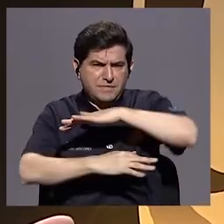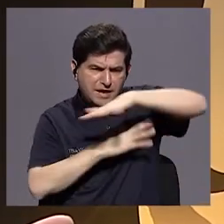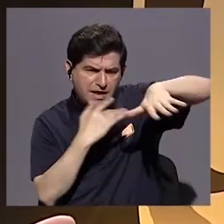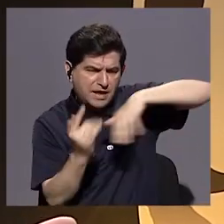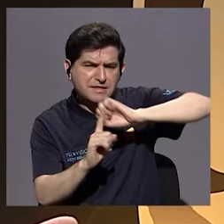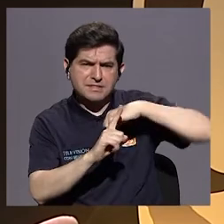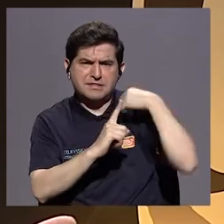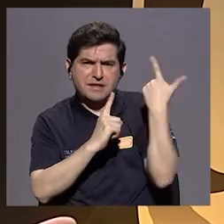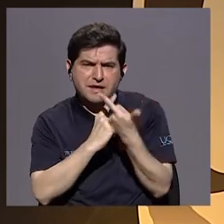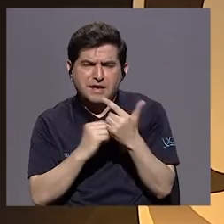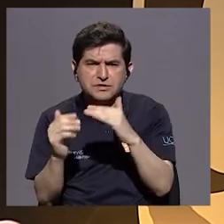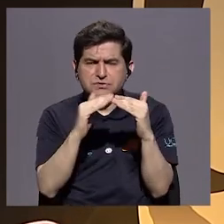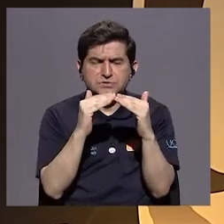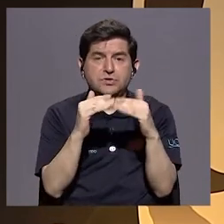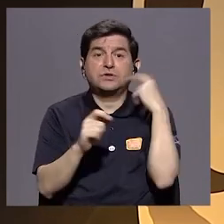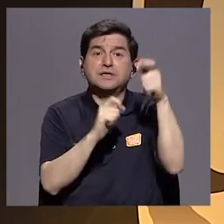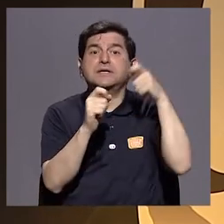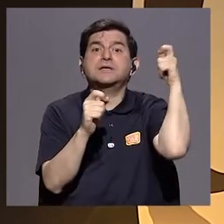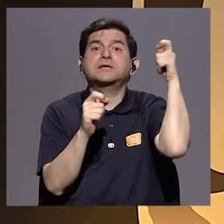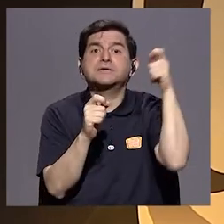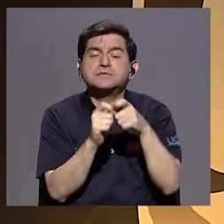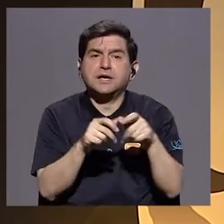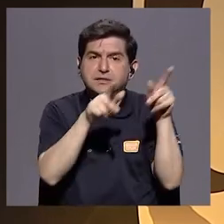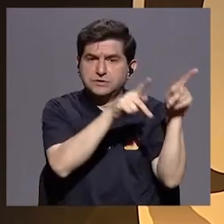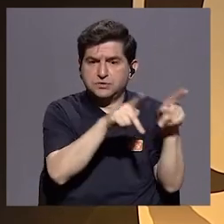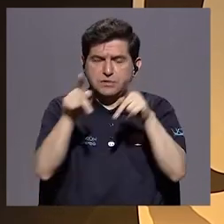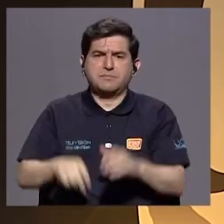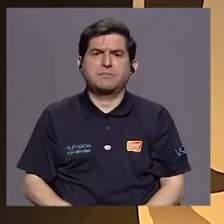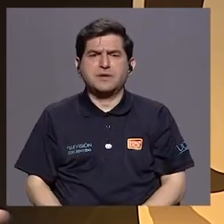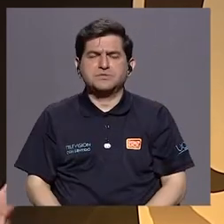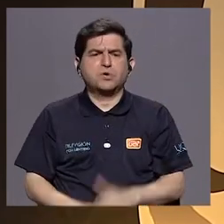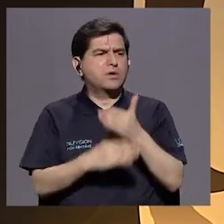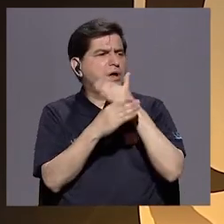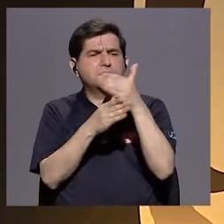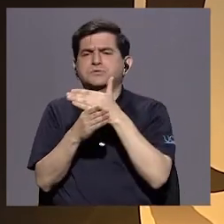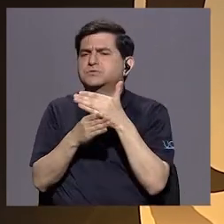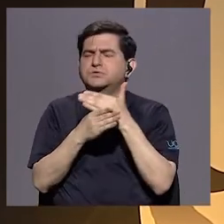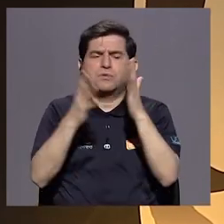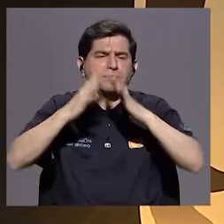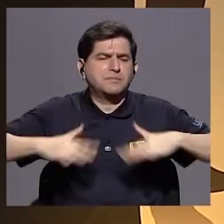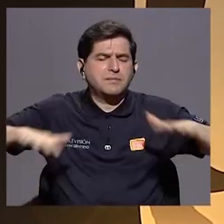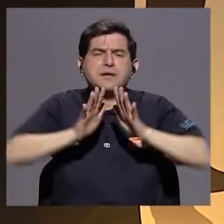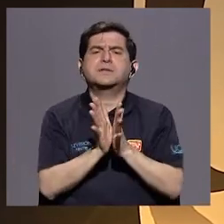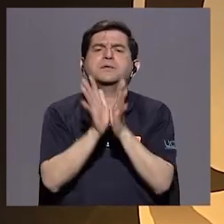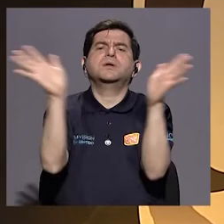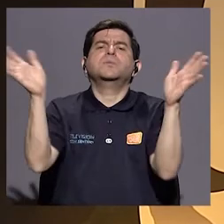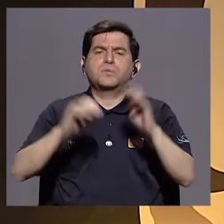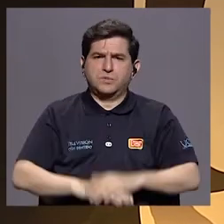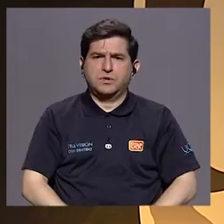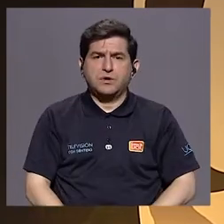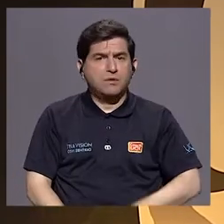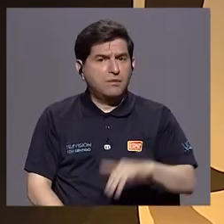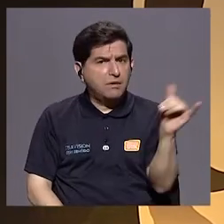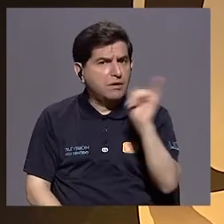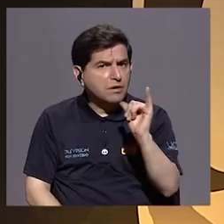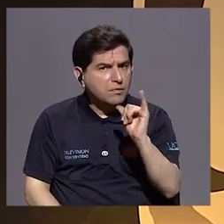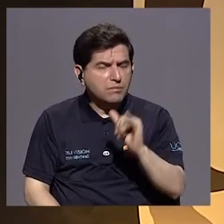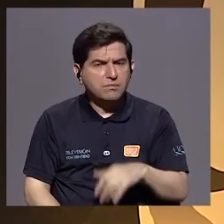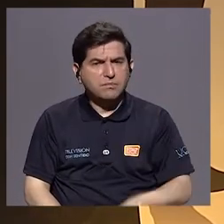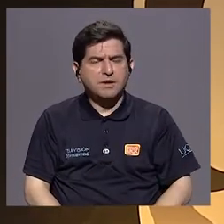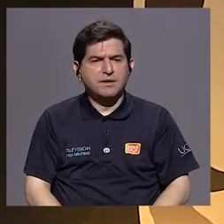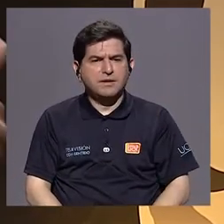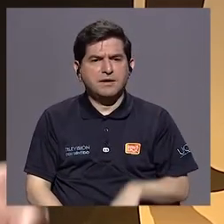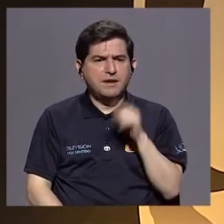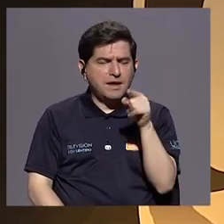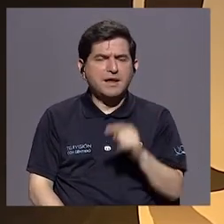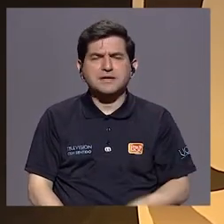interacción social de la ciudad y específicamente de quienes caminamos o compartimos los espacios públicos y también cómo